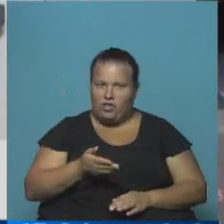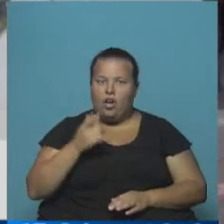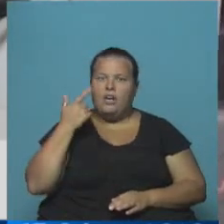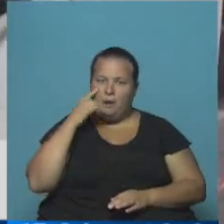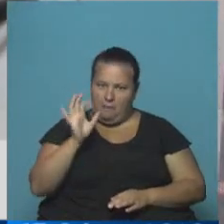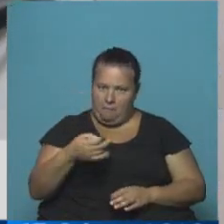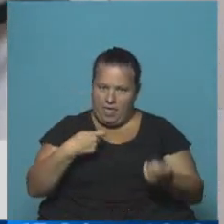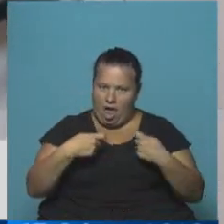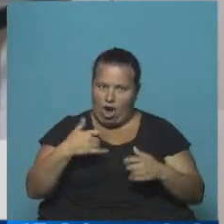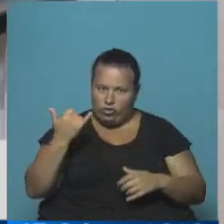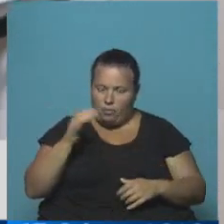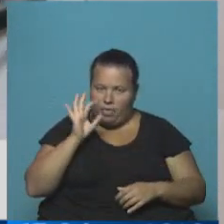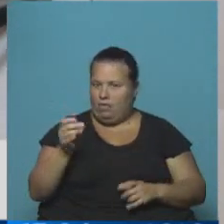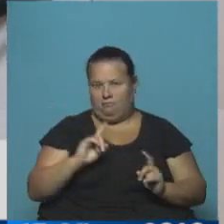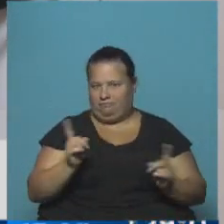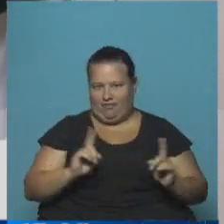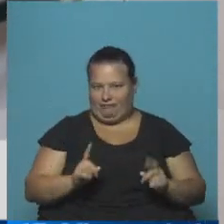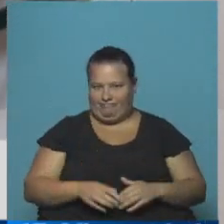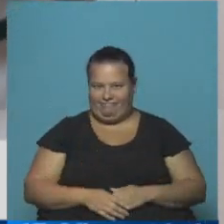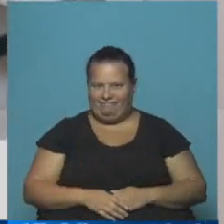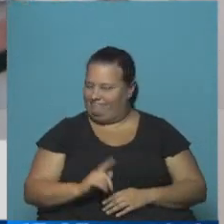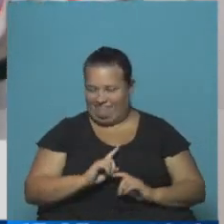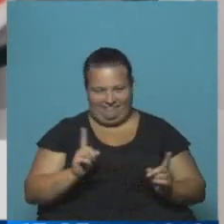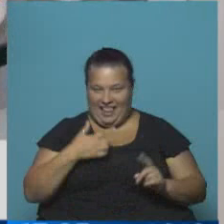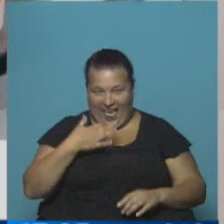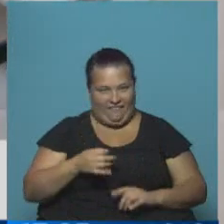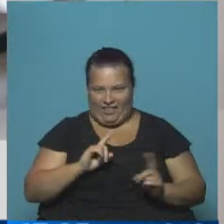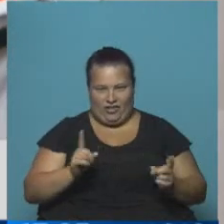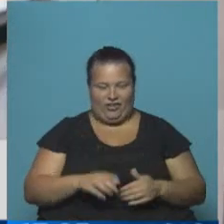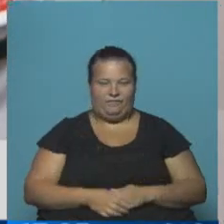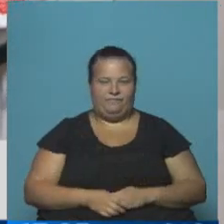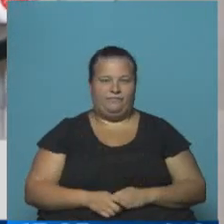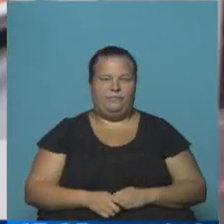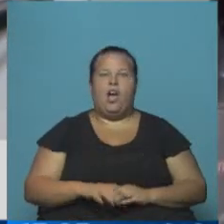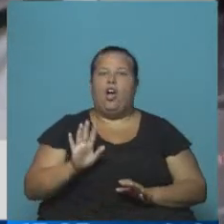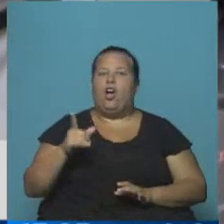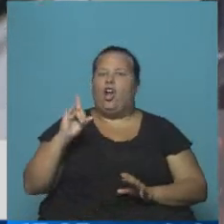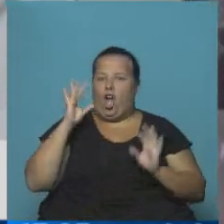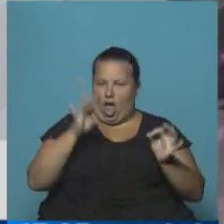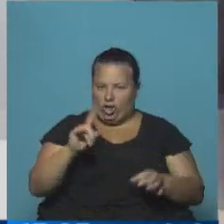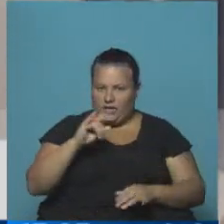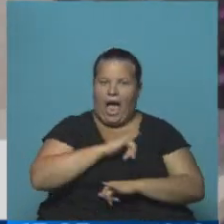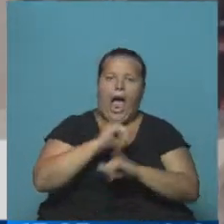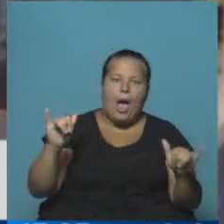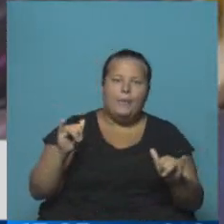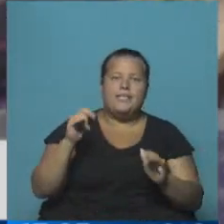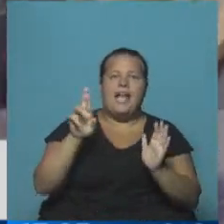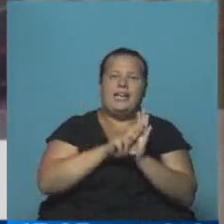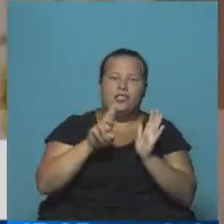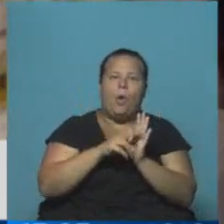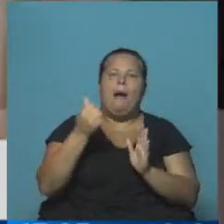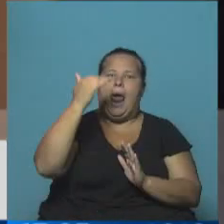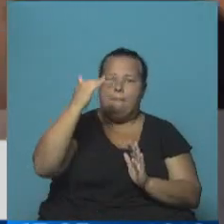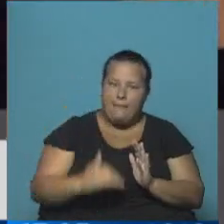ya se nota la góndola no no la verdad que no O sea no llegó ninguna resolución digamos